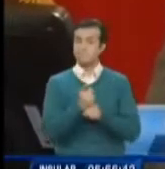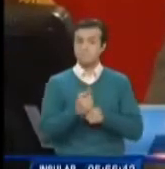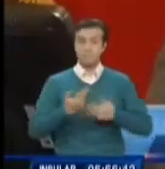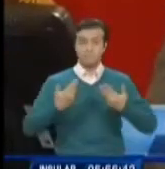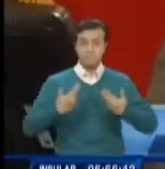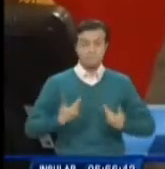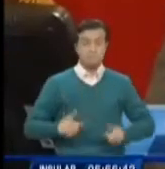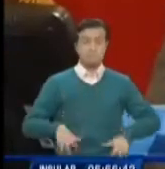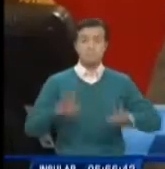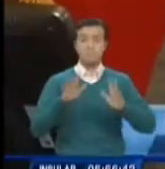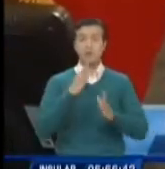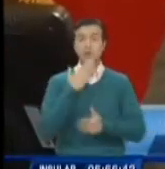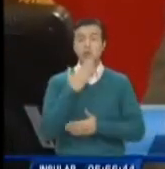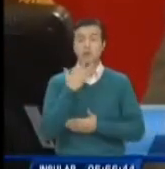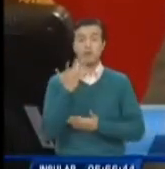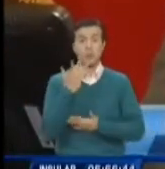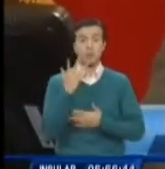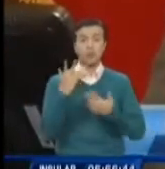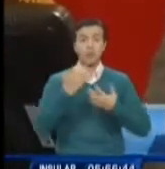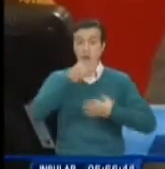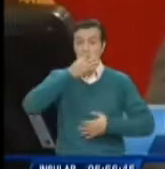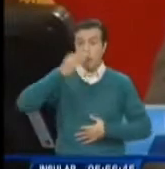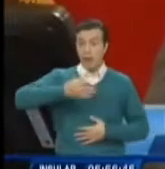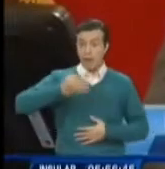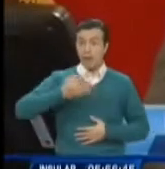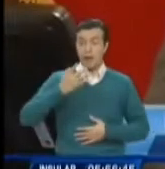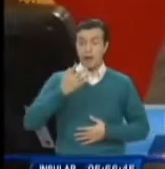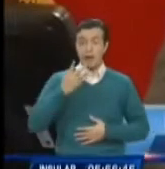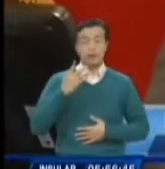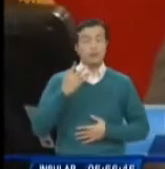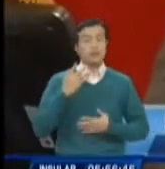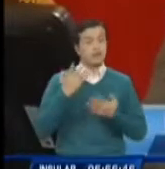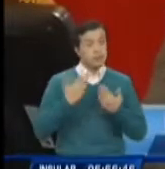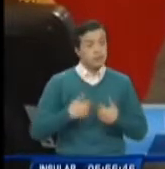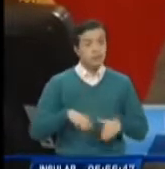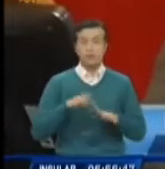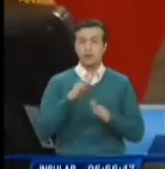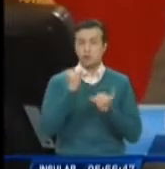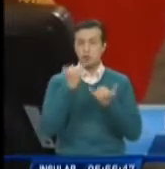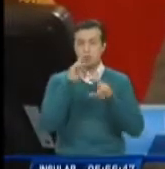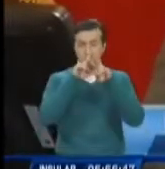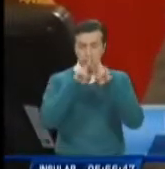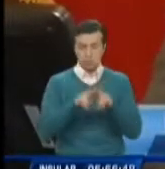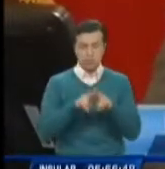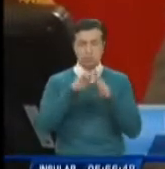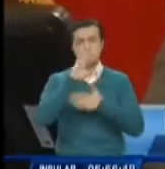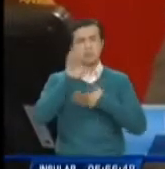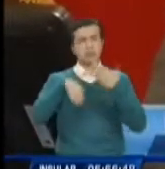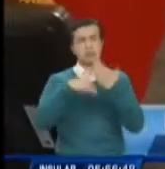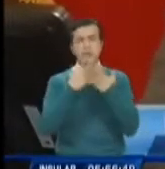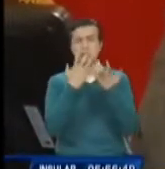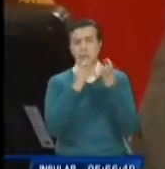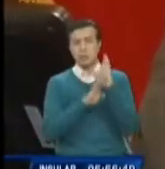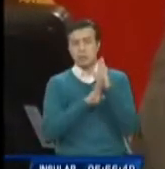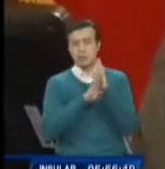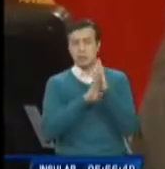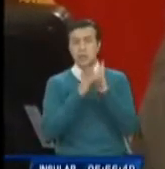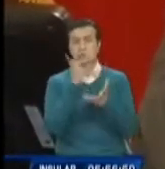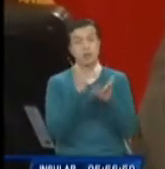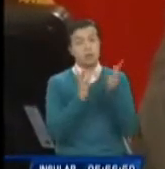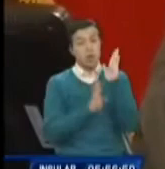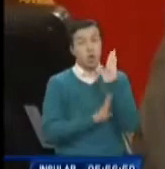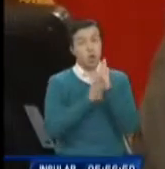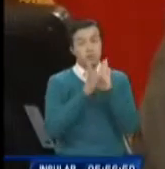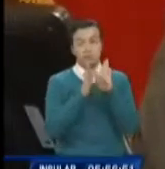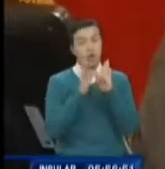podido impedir el impacto en el sector real. Entonces, estamos revisando nuestras expectativas de crecimiento y puede ser que este año no